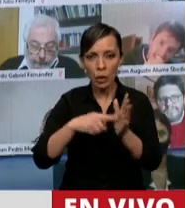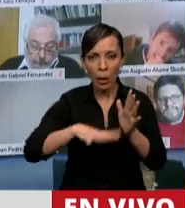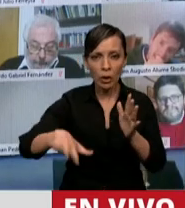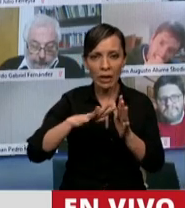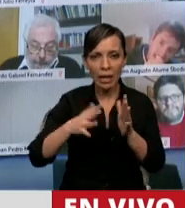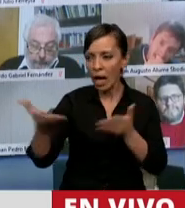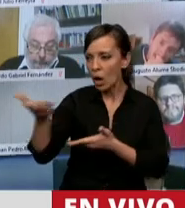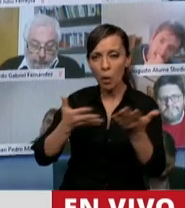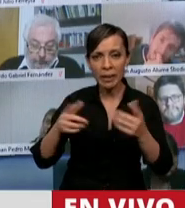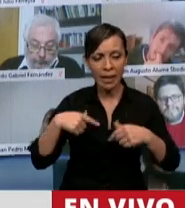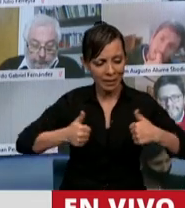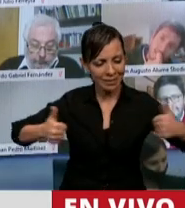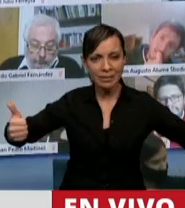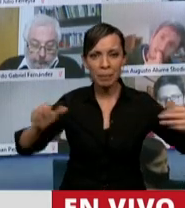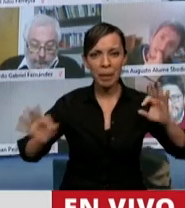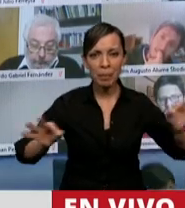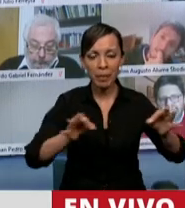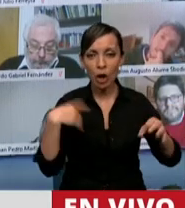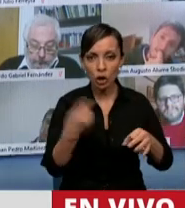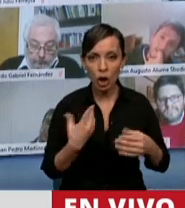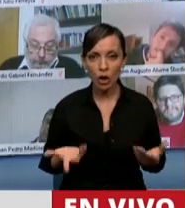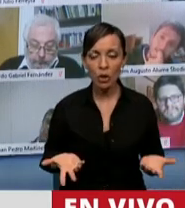recinto con los otros